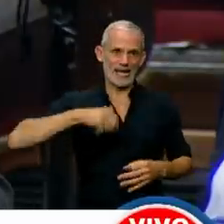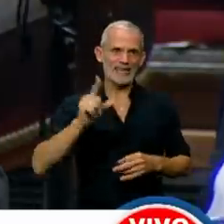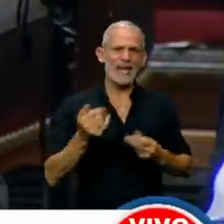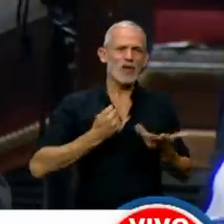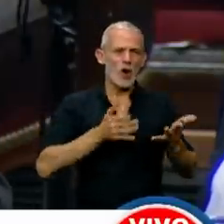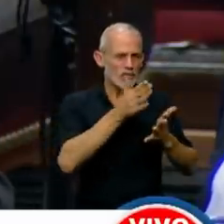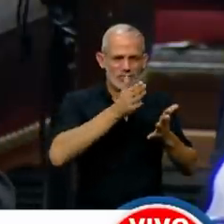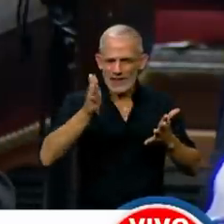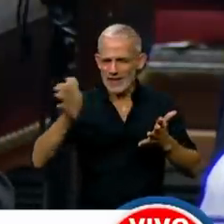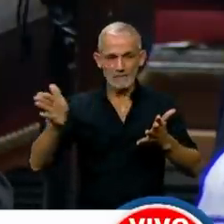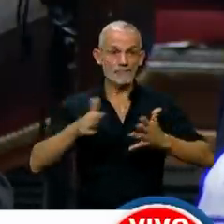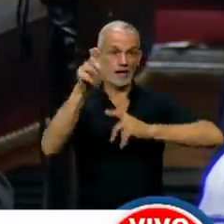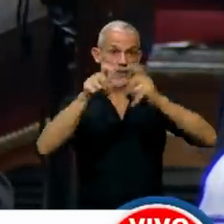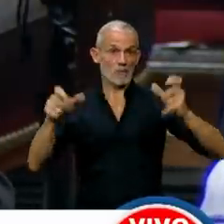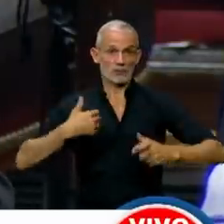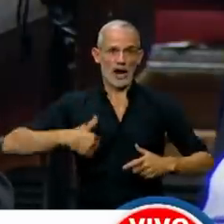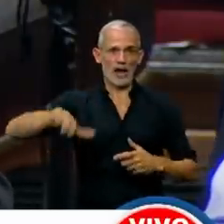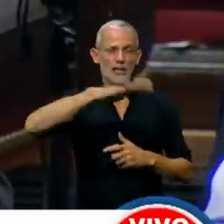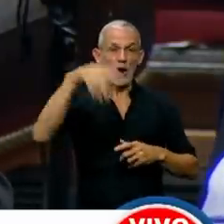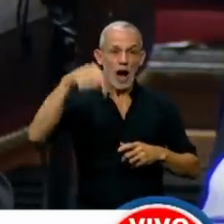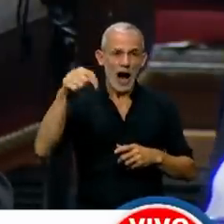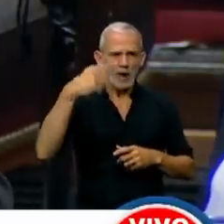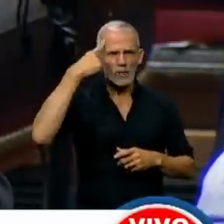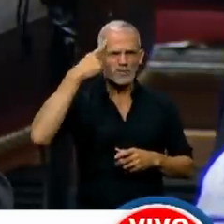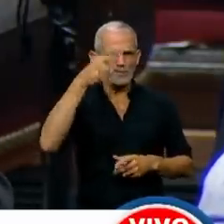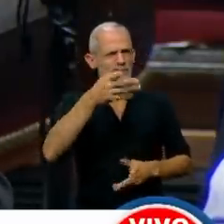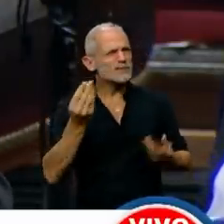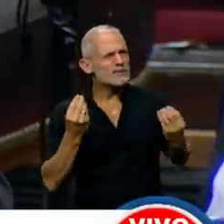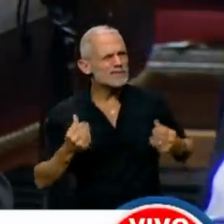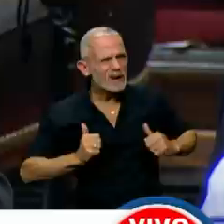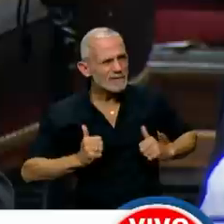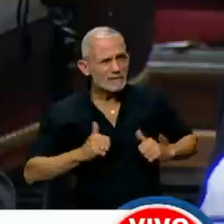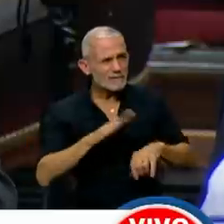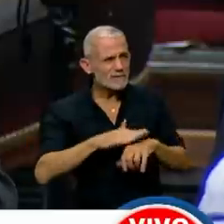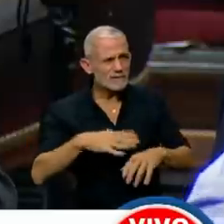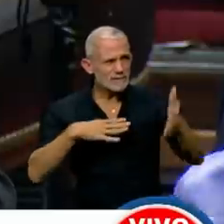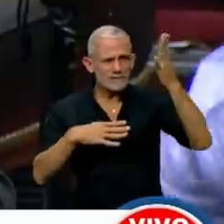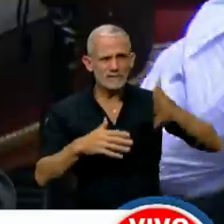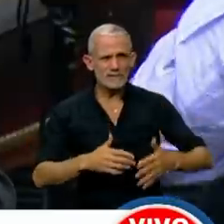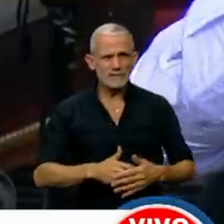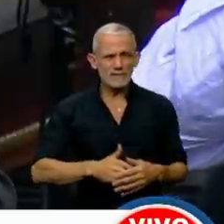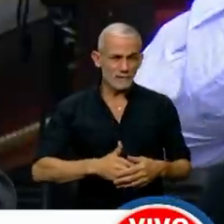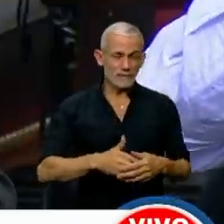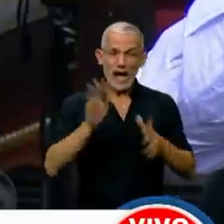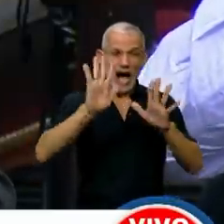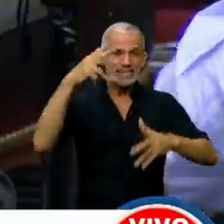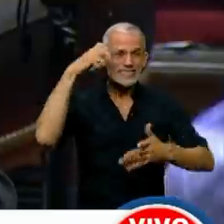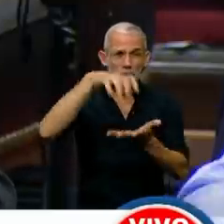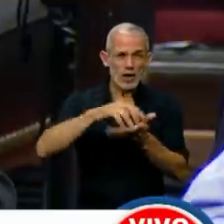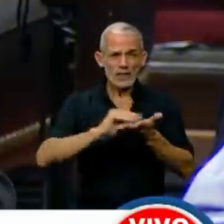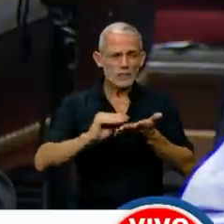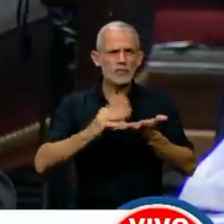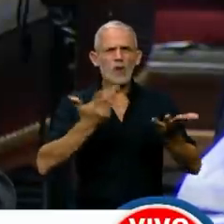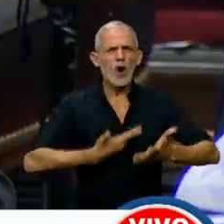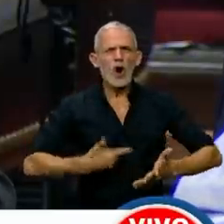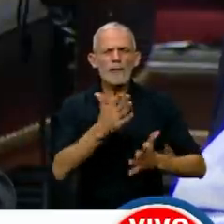y también pienso que un ciudadano argentino en este momento debe estar pensando y responsabilidad y responsabilidad del